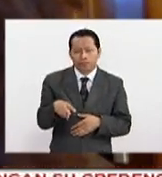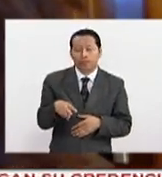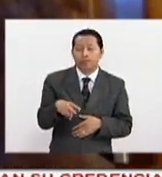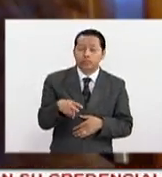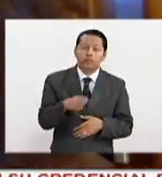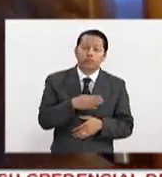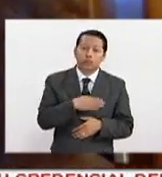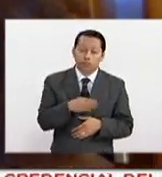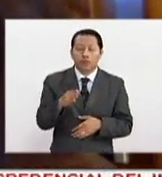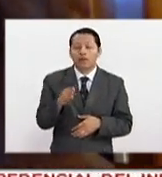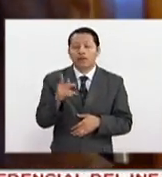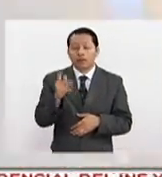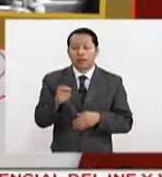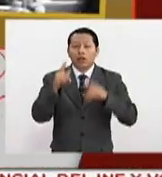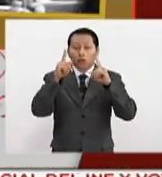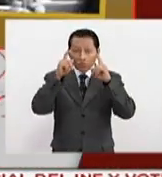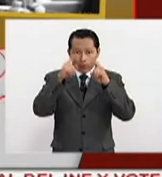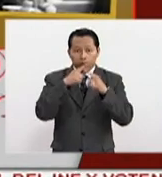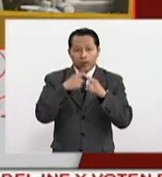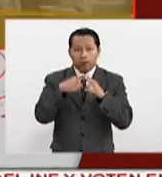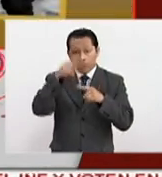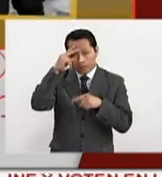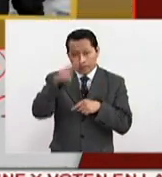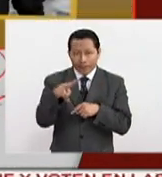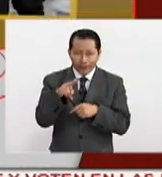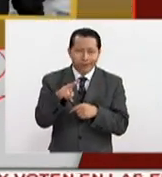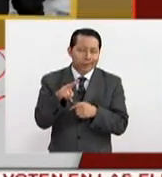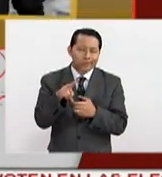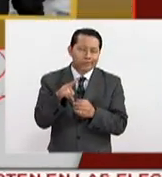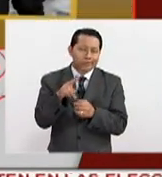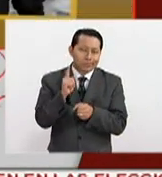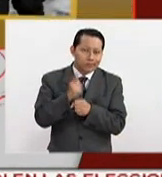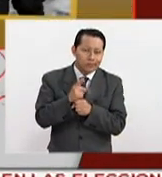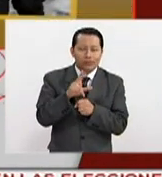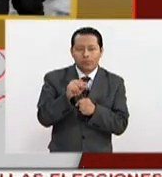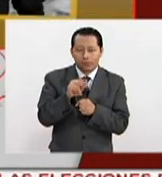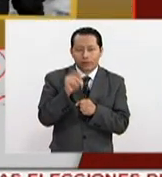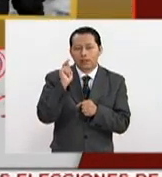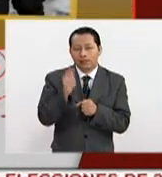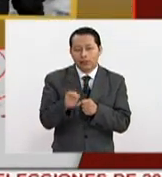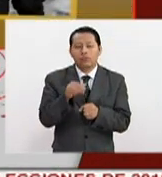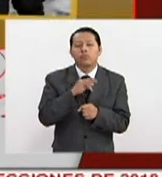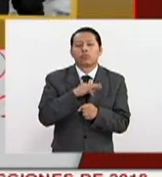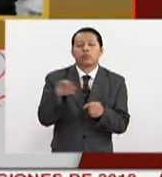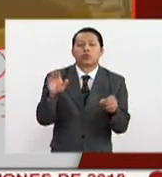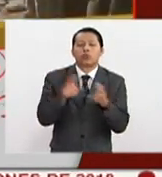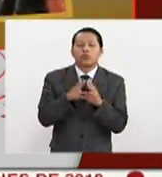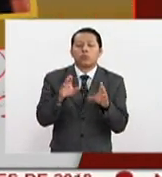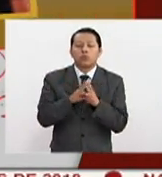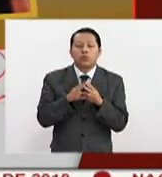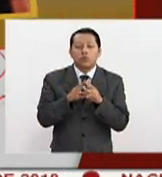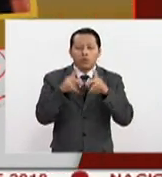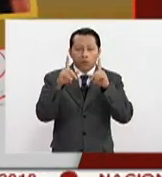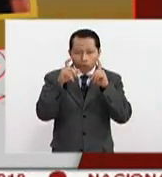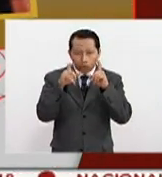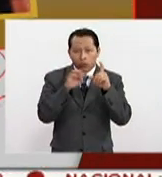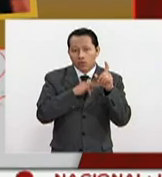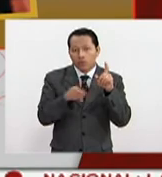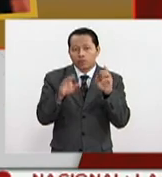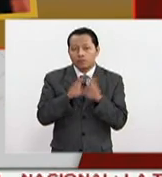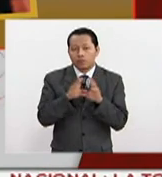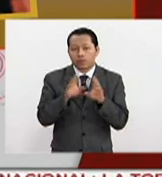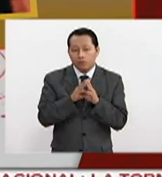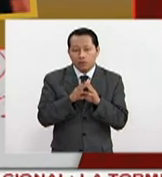bueno, nosotros en Fotógrafos por México no nos vamos a enfocar en eso, en las fotografías